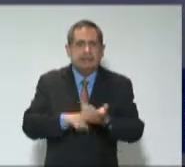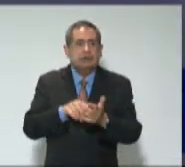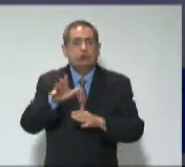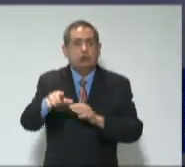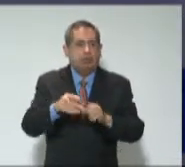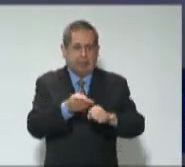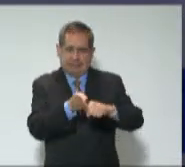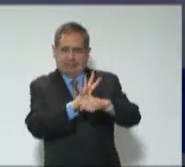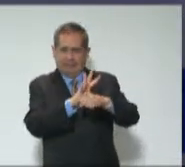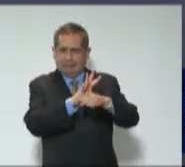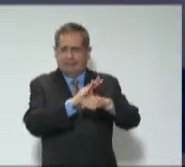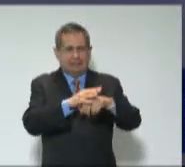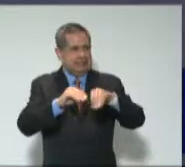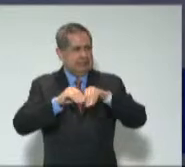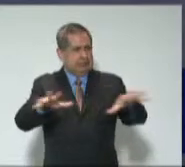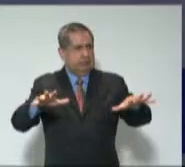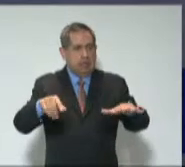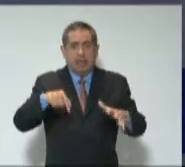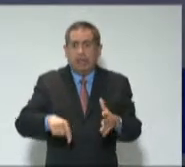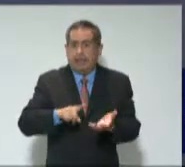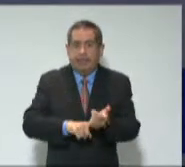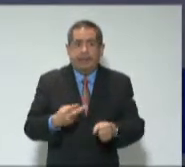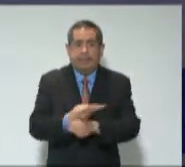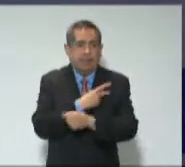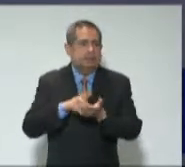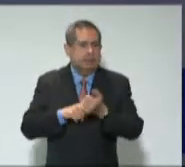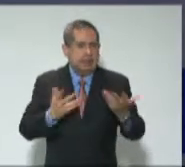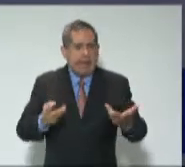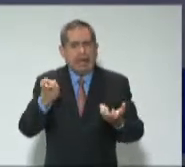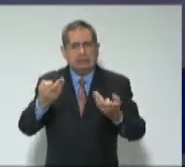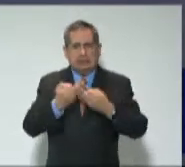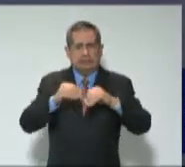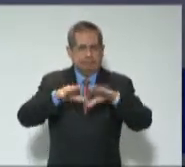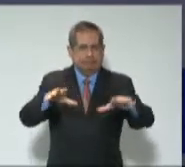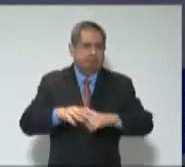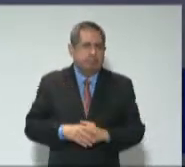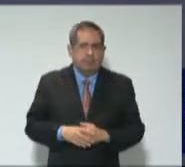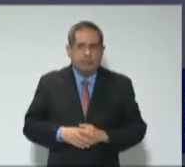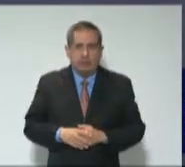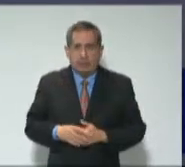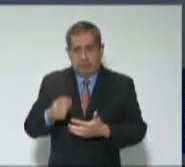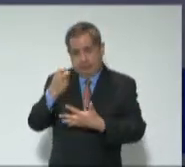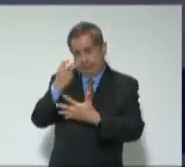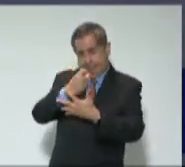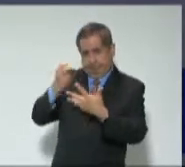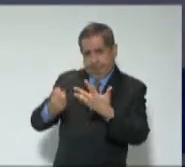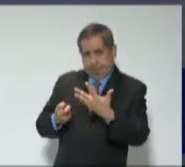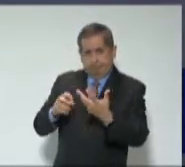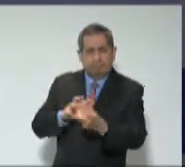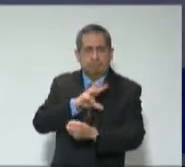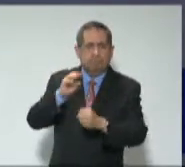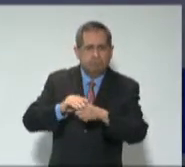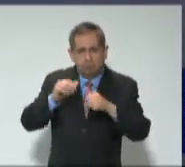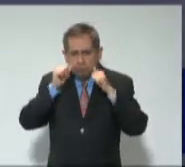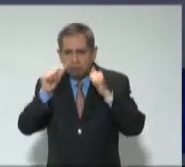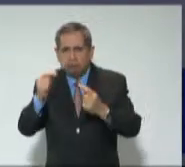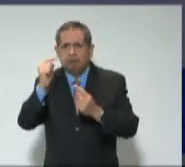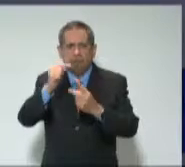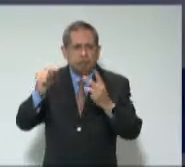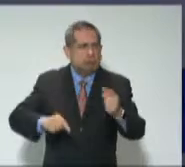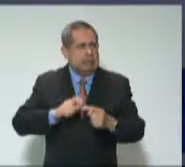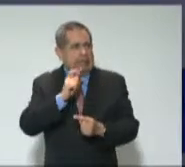a la crisis sanitaria en el centro de la agenda pública por todo ello Es necesario escuchar todas las